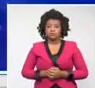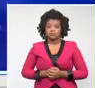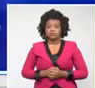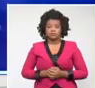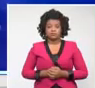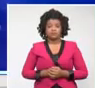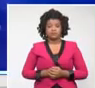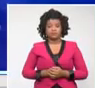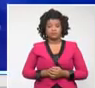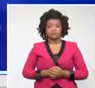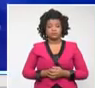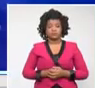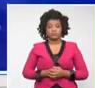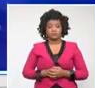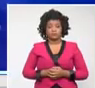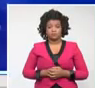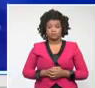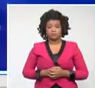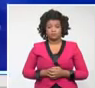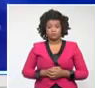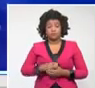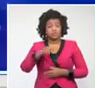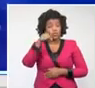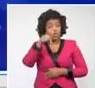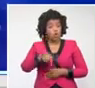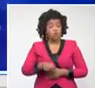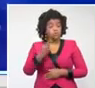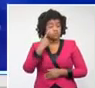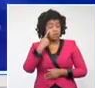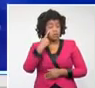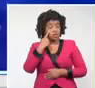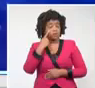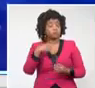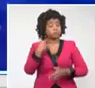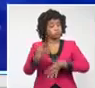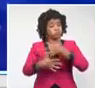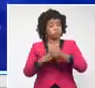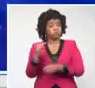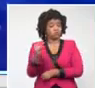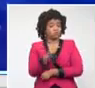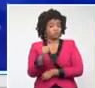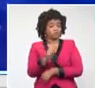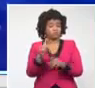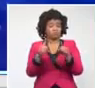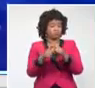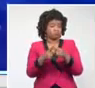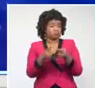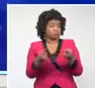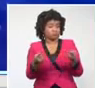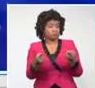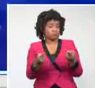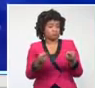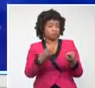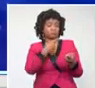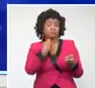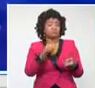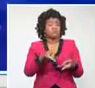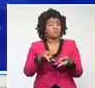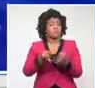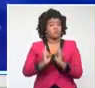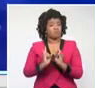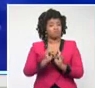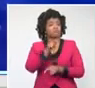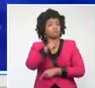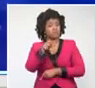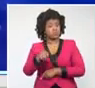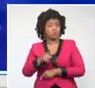con indicadores desfavorables, sobre todo por el número de fallecidos que lamentablemente tenemos